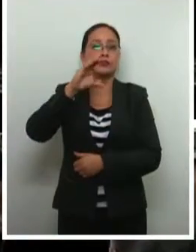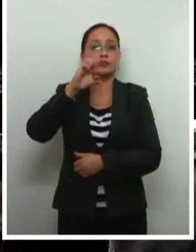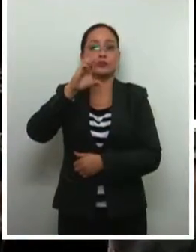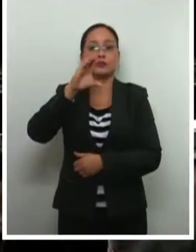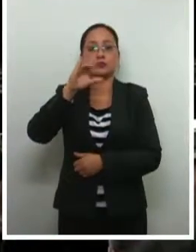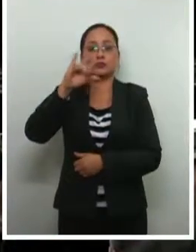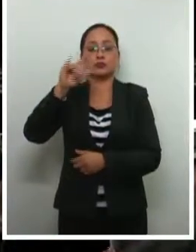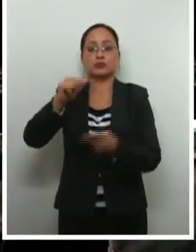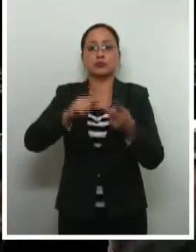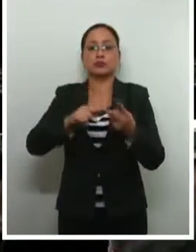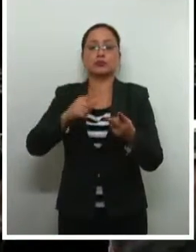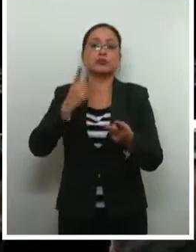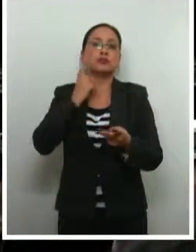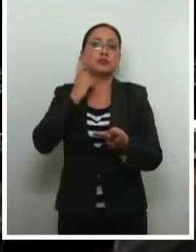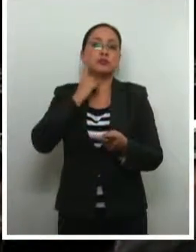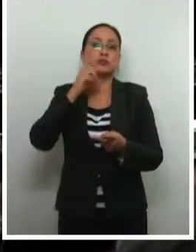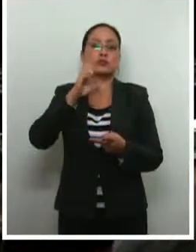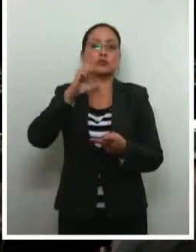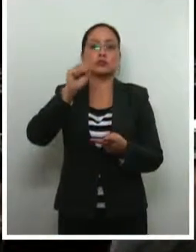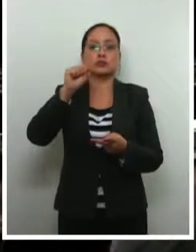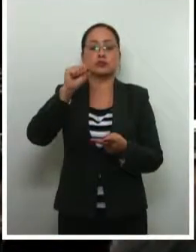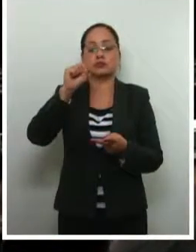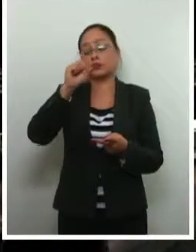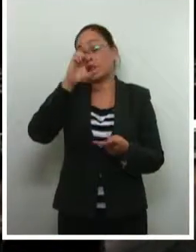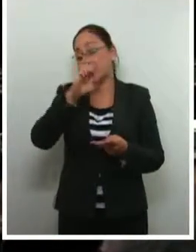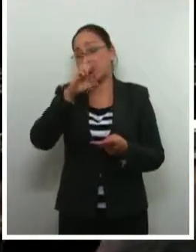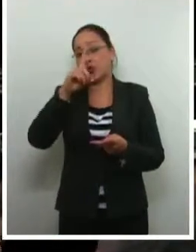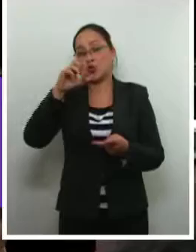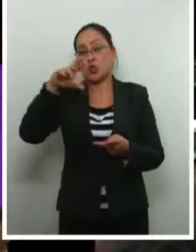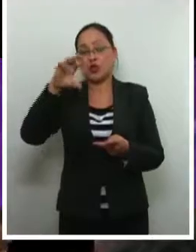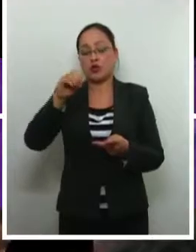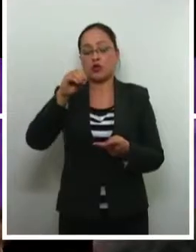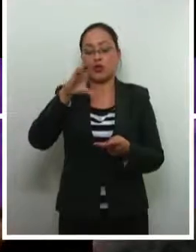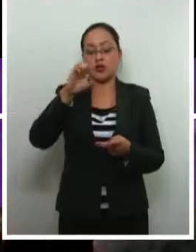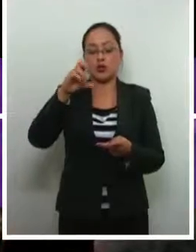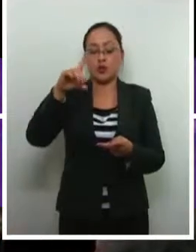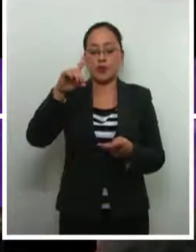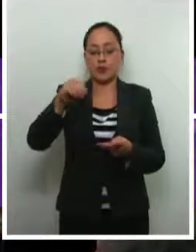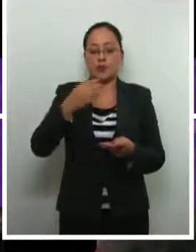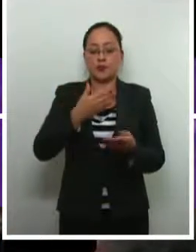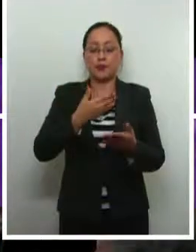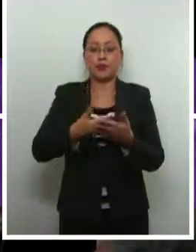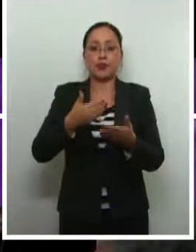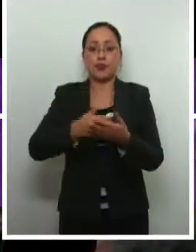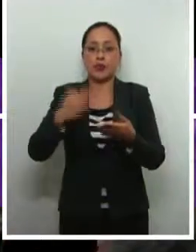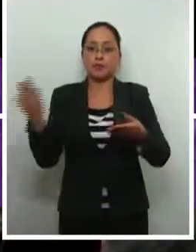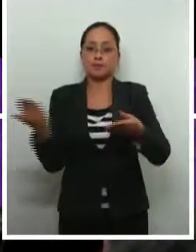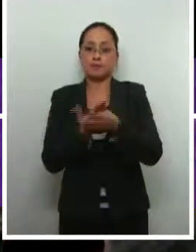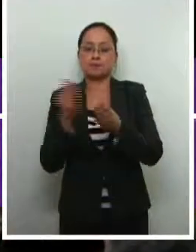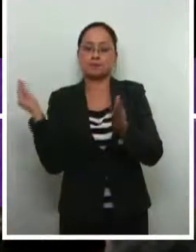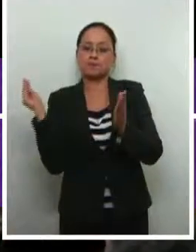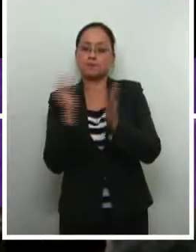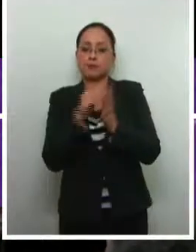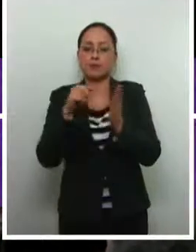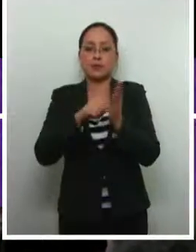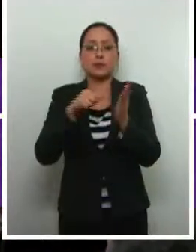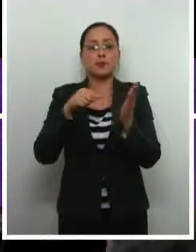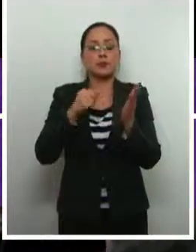y el diputado Eduardo Escobedo. Por lo tanto, incorpórense al cuerpo del